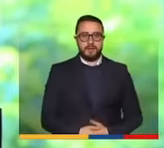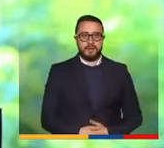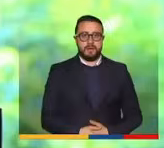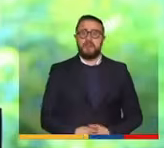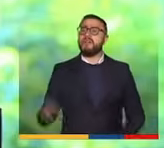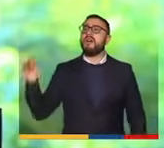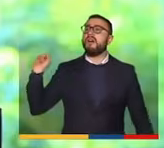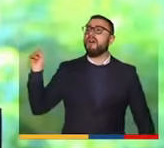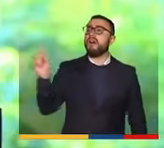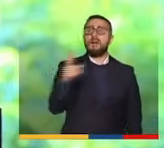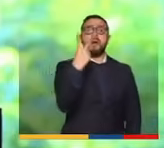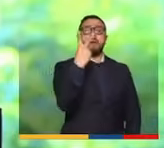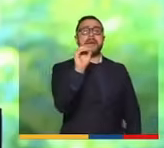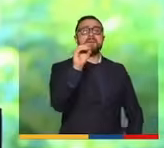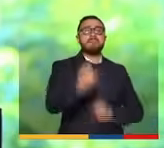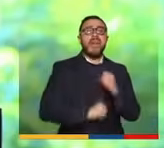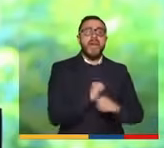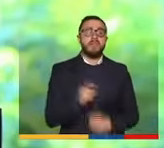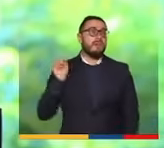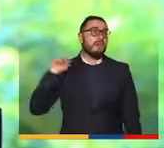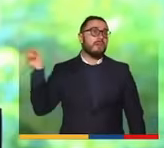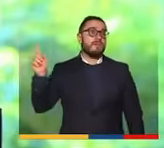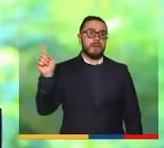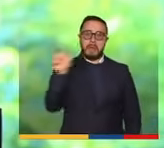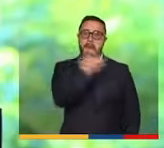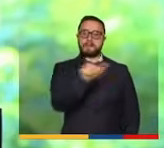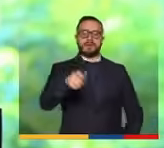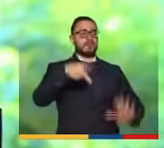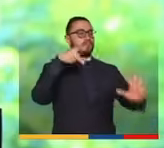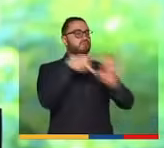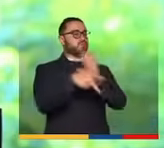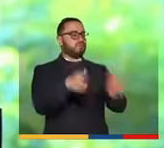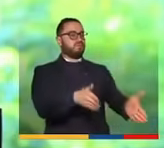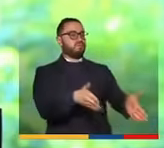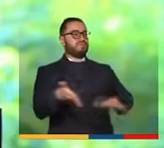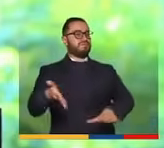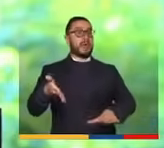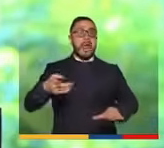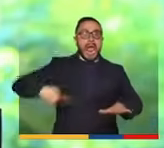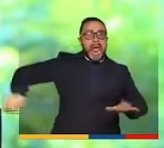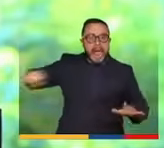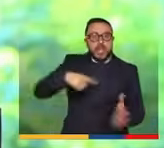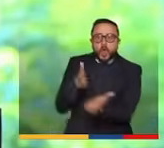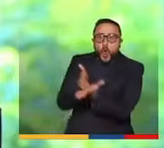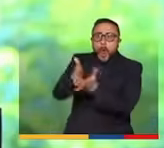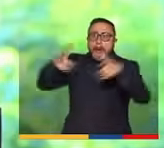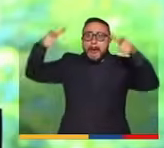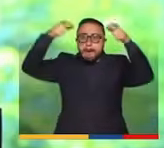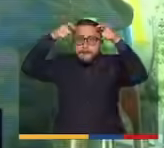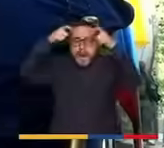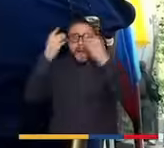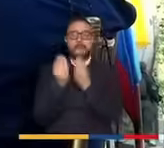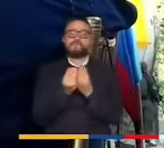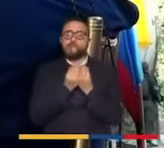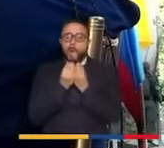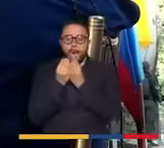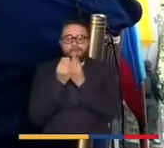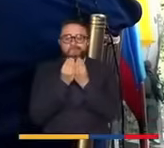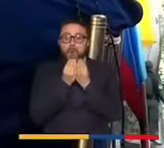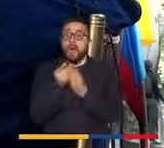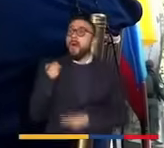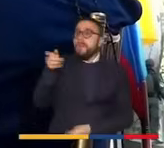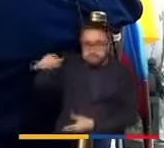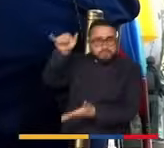dos décadas y los asesinos sigan con sus vacas pastando en los lugares donde